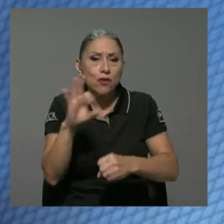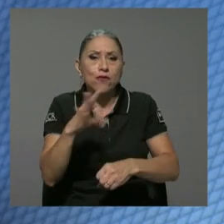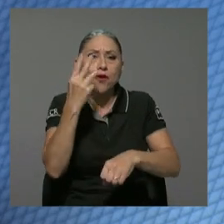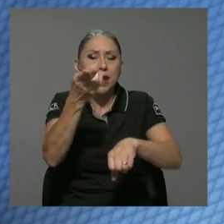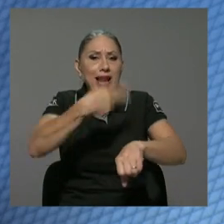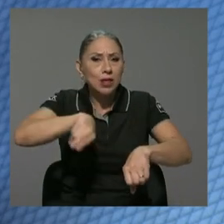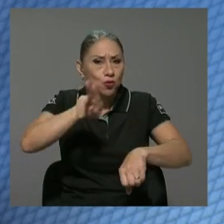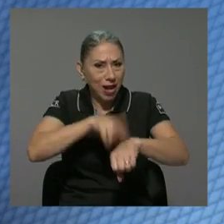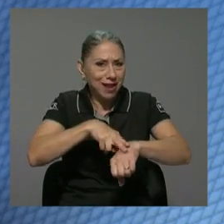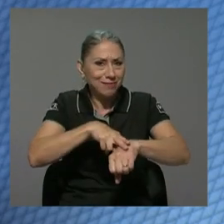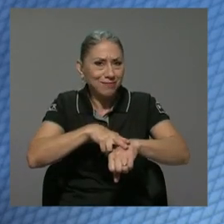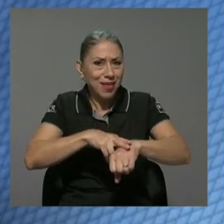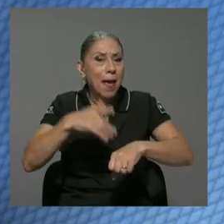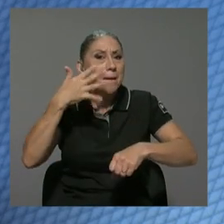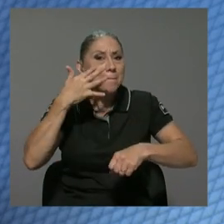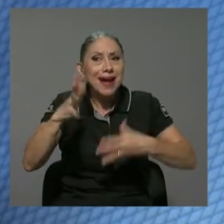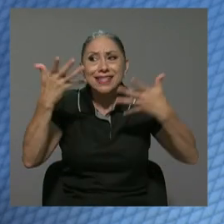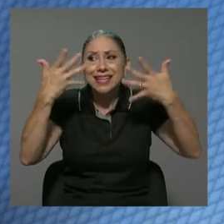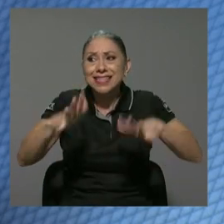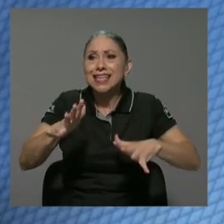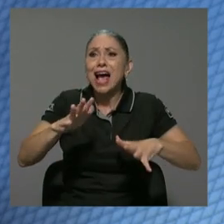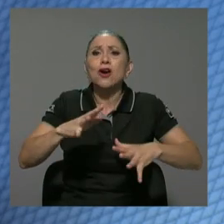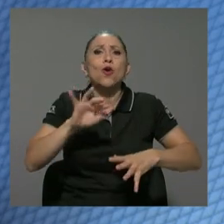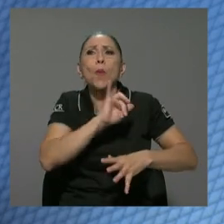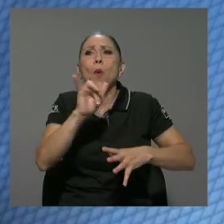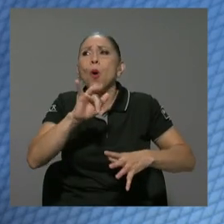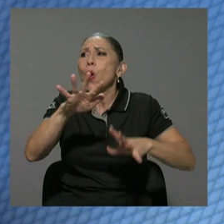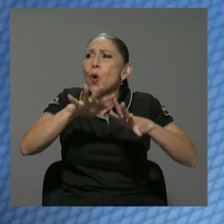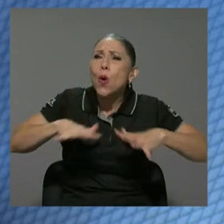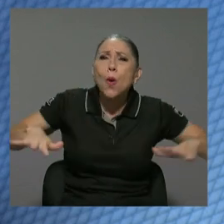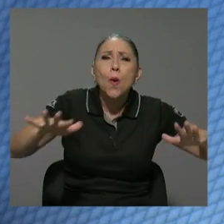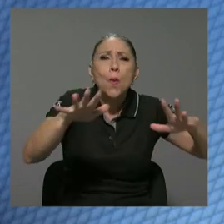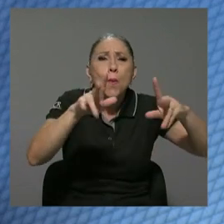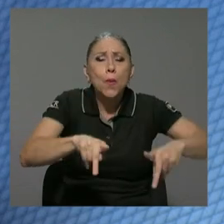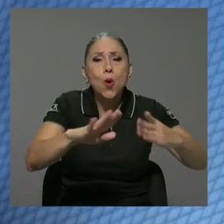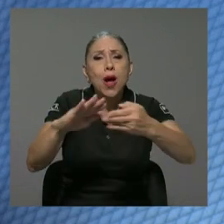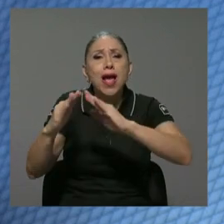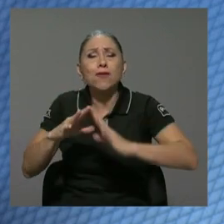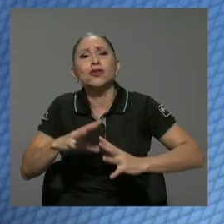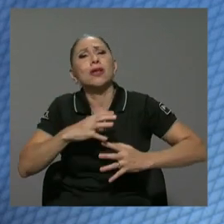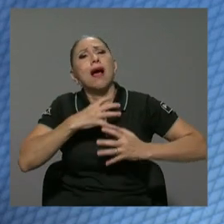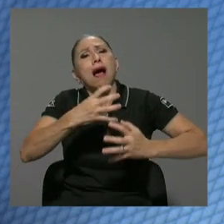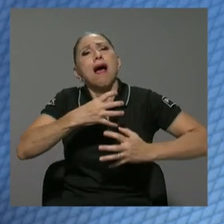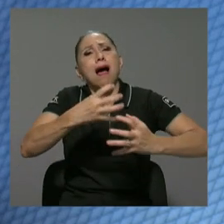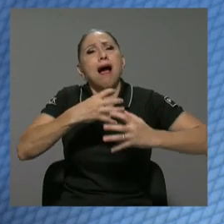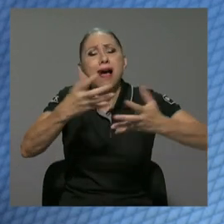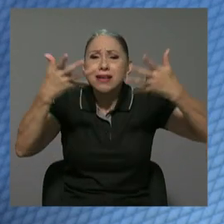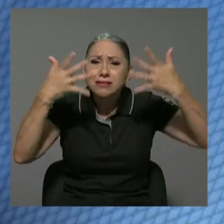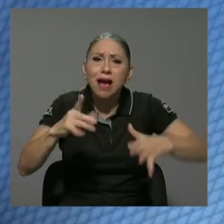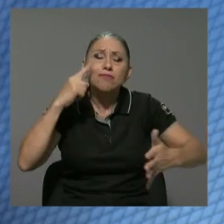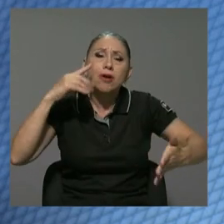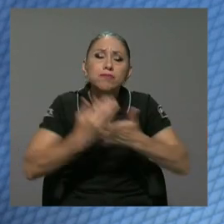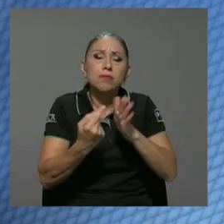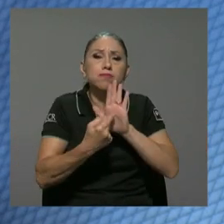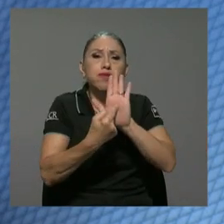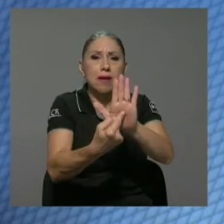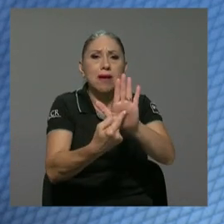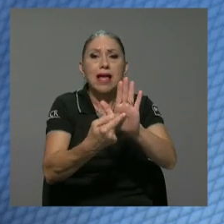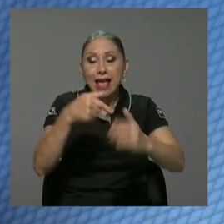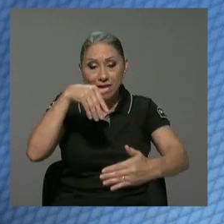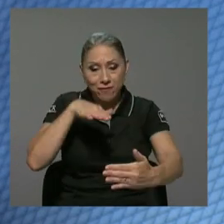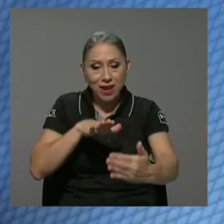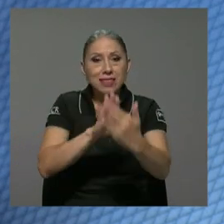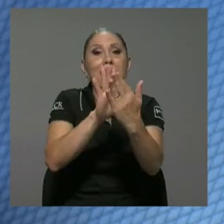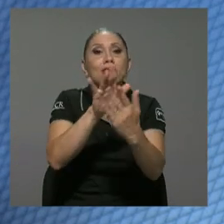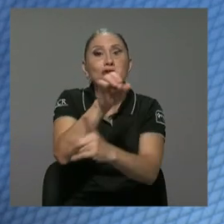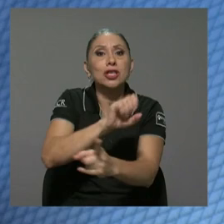una efervescencia de un clamor popular que hay, estamos enfrentando estos recortes en educación con una